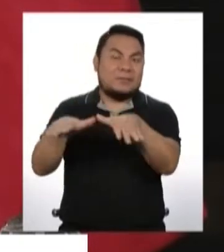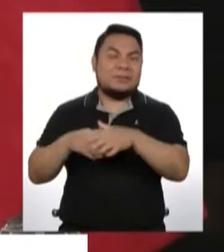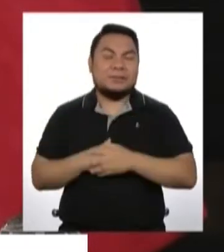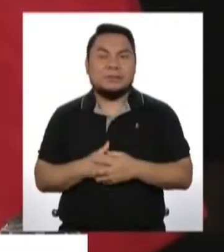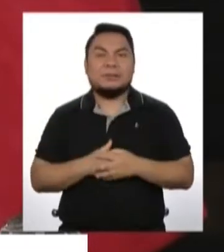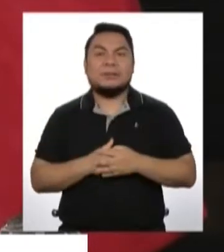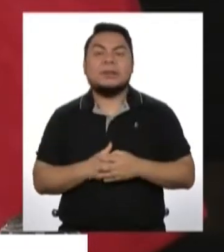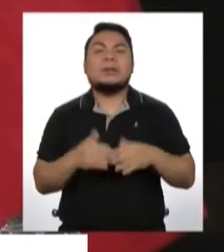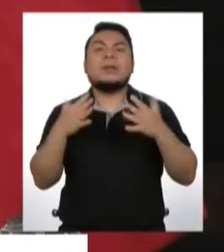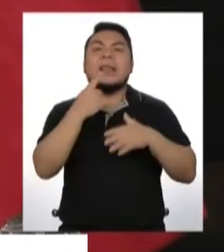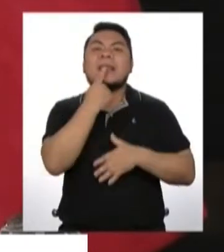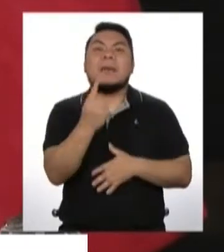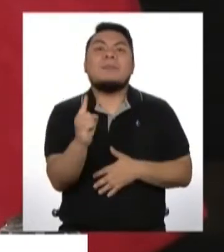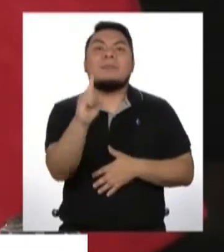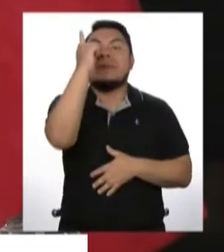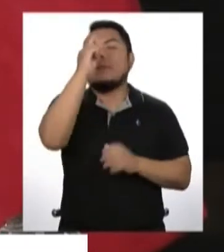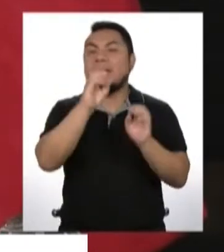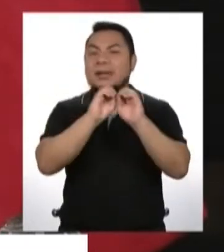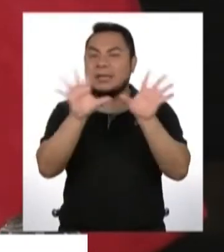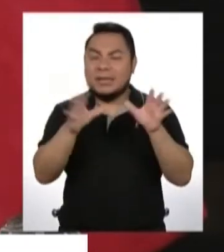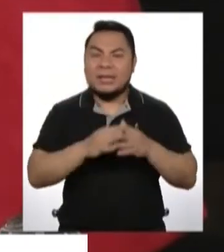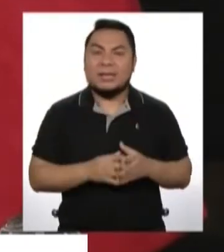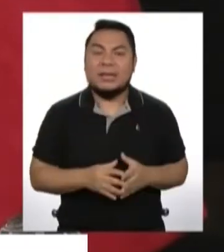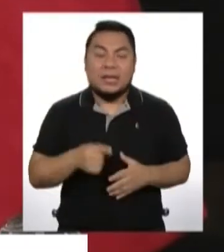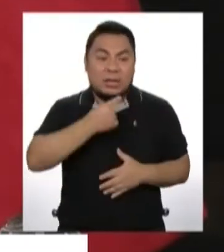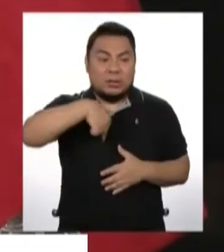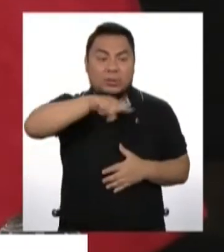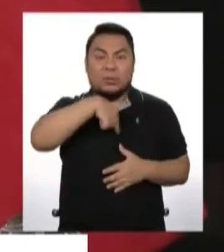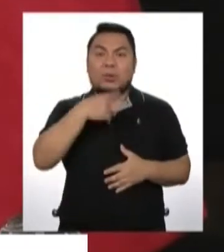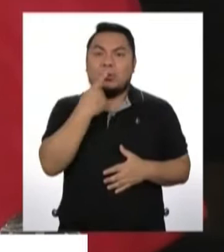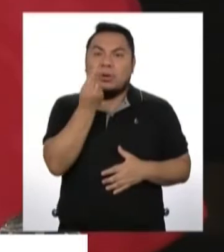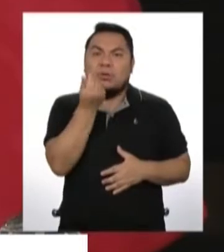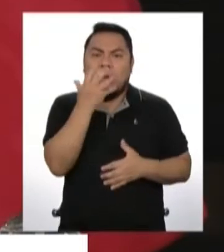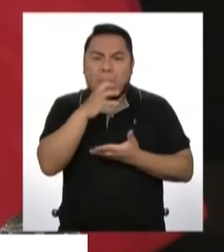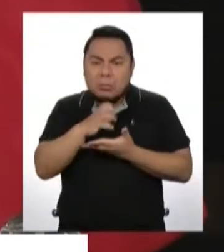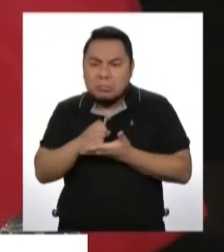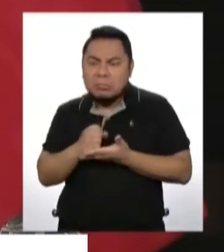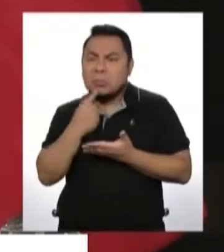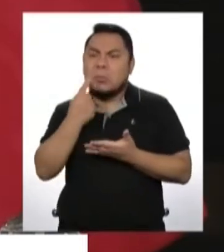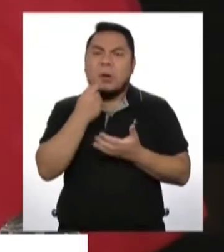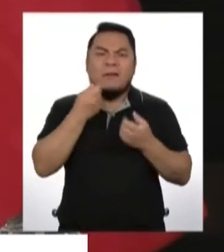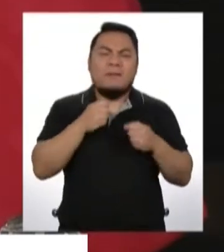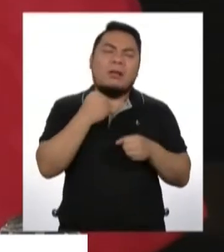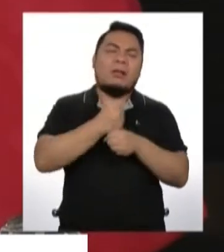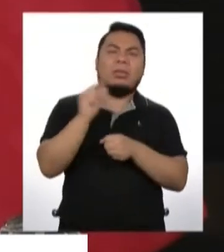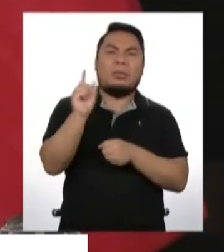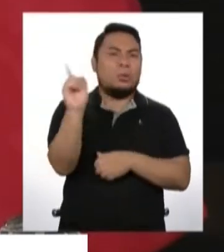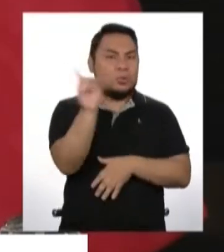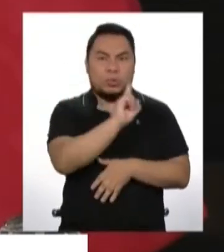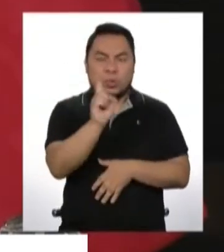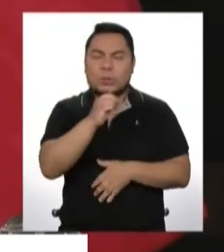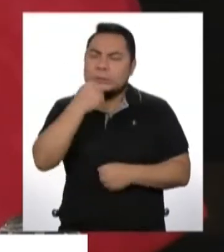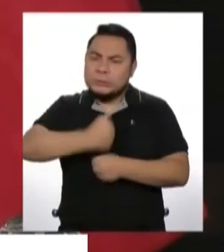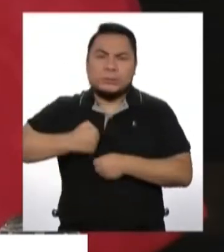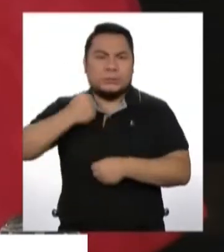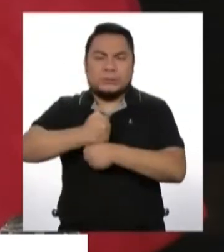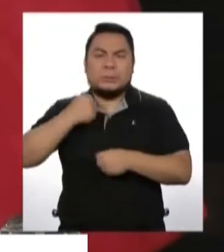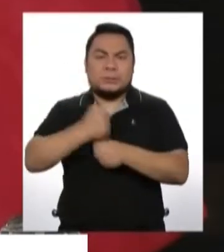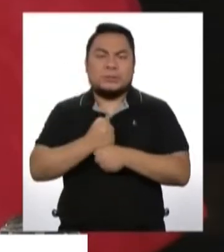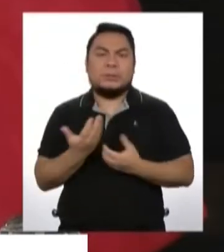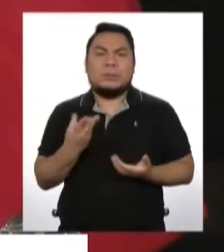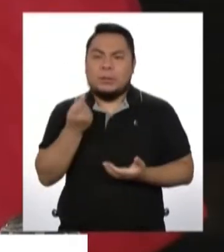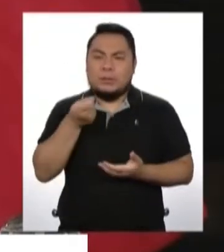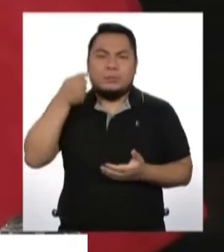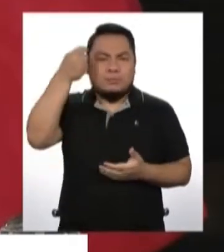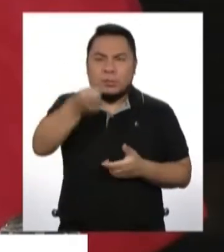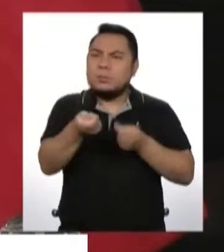Lo dijimos desde el primer día que no íbamos a escatimar ningún esfuerzo. No lo hemos hecho. Y eso nos permite